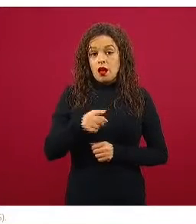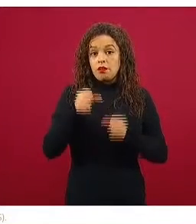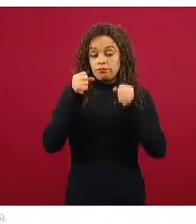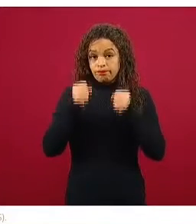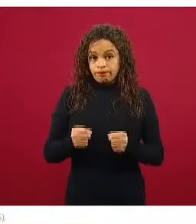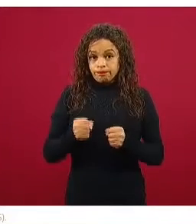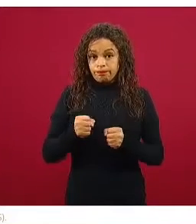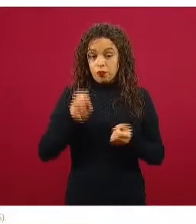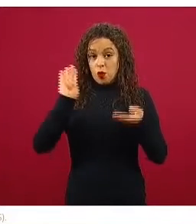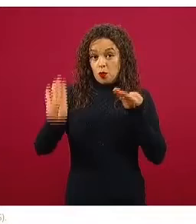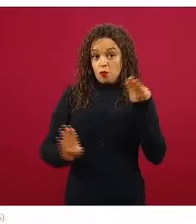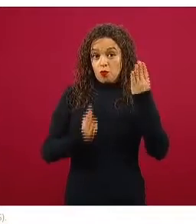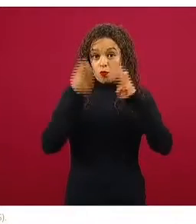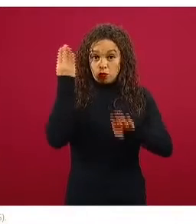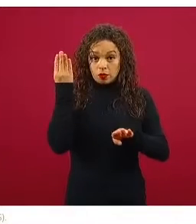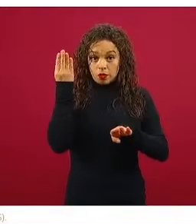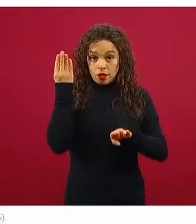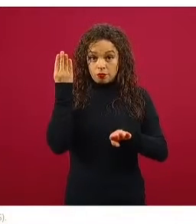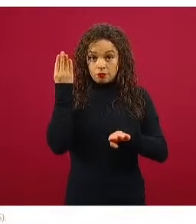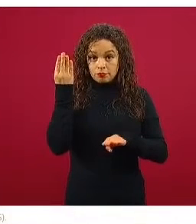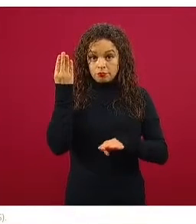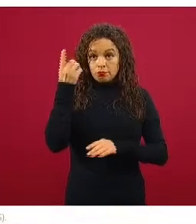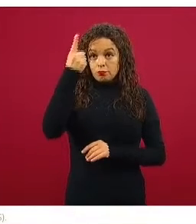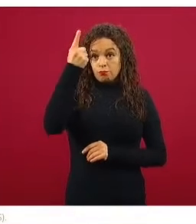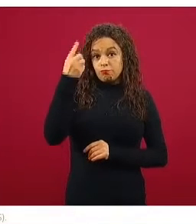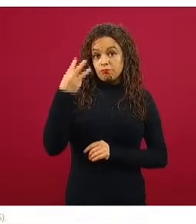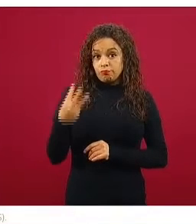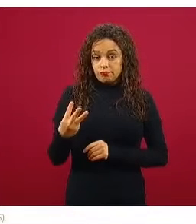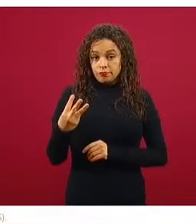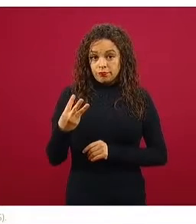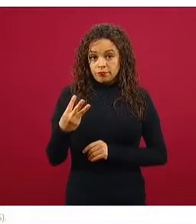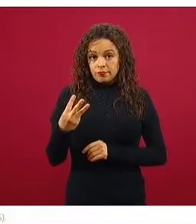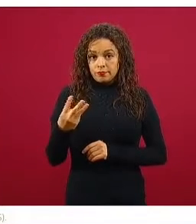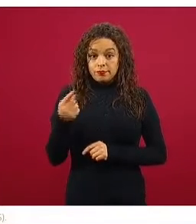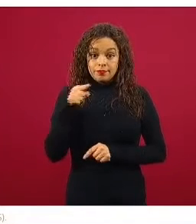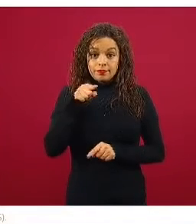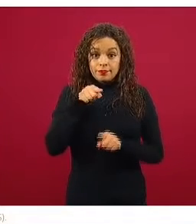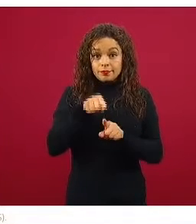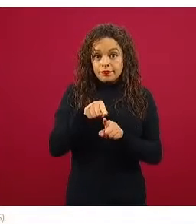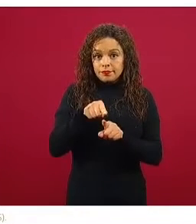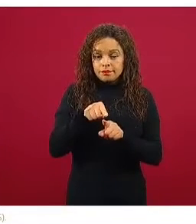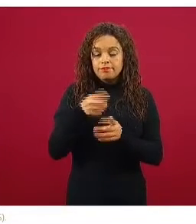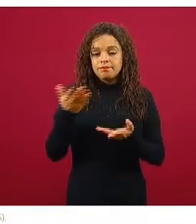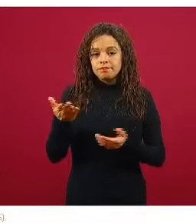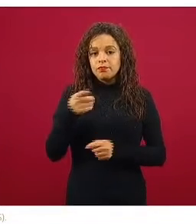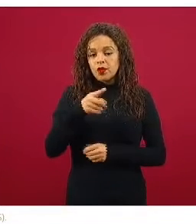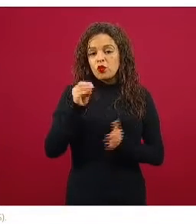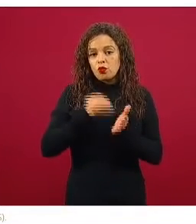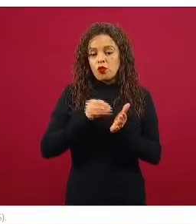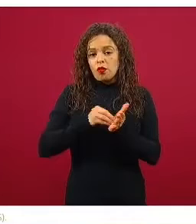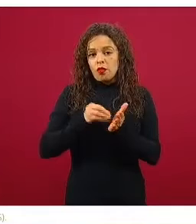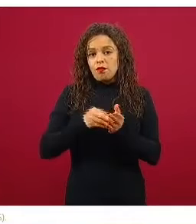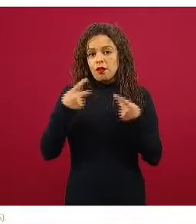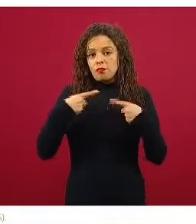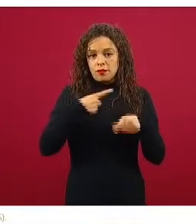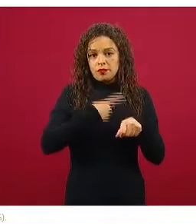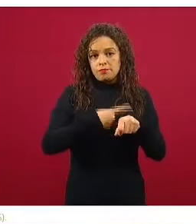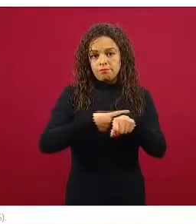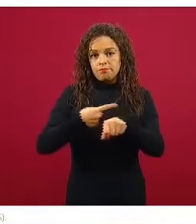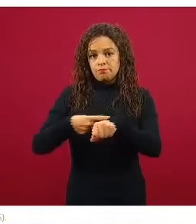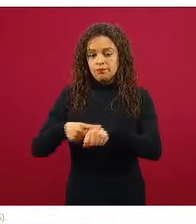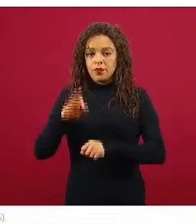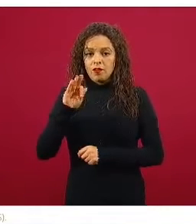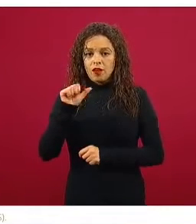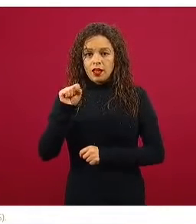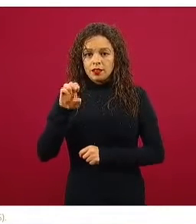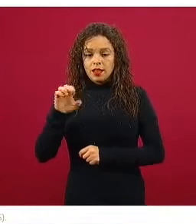nivel mundial, es decir, una tercera parte de los casos son los que se encuentran en la fase activa de la pandemia,